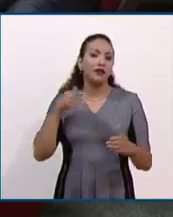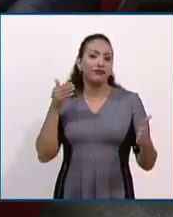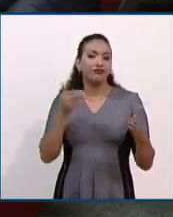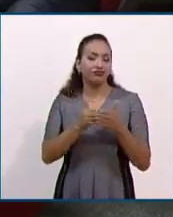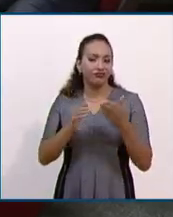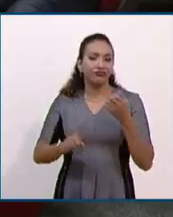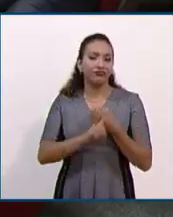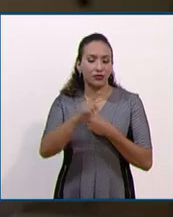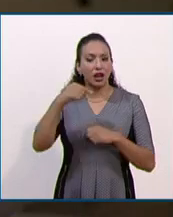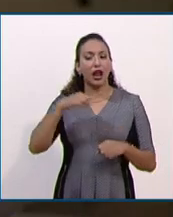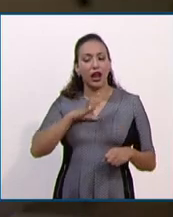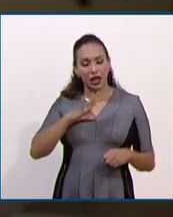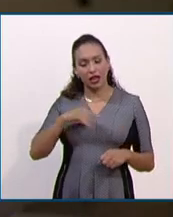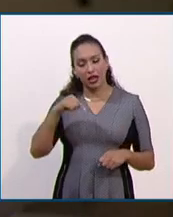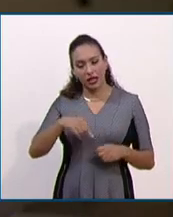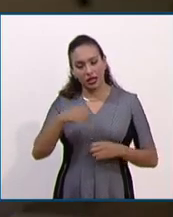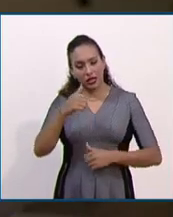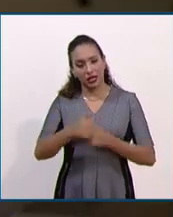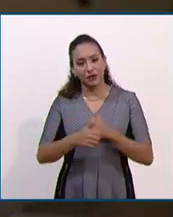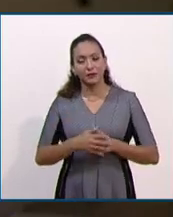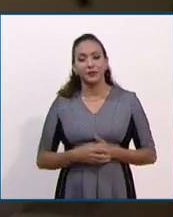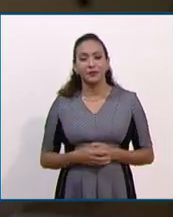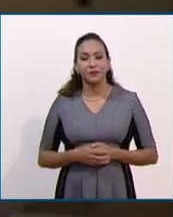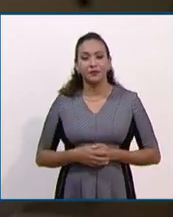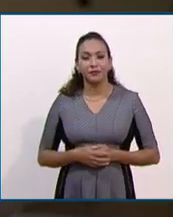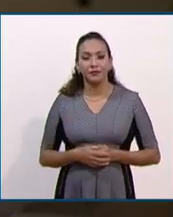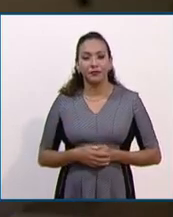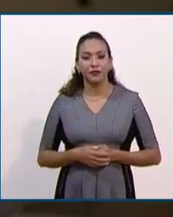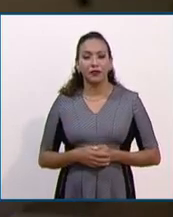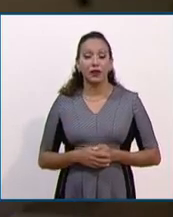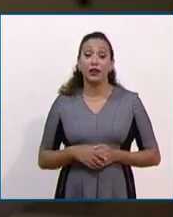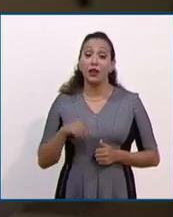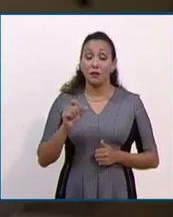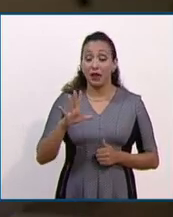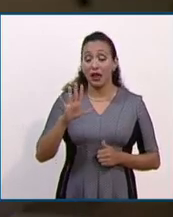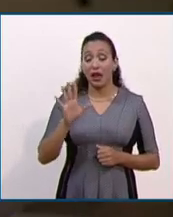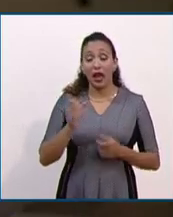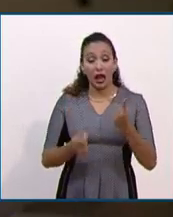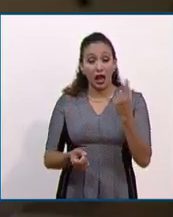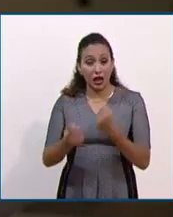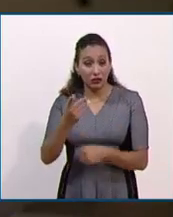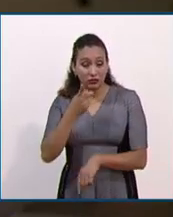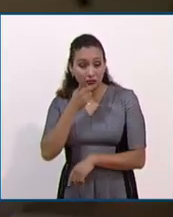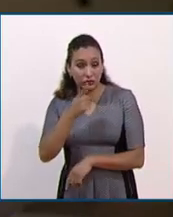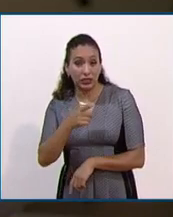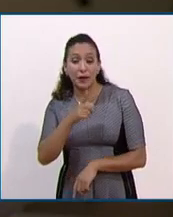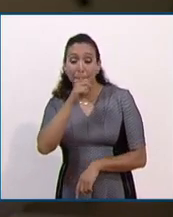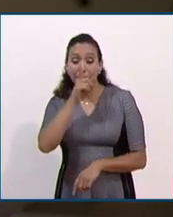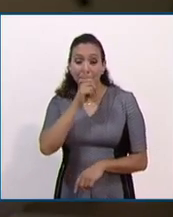en la carrera judicial. Nos retarán también las calumnias y amenazas,